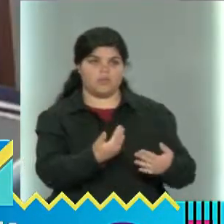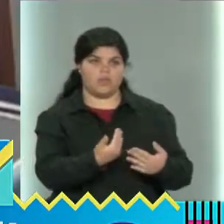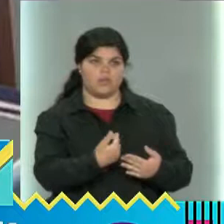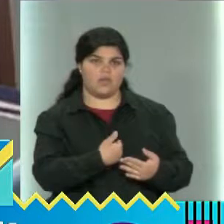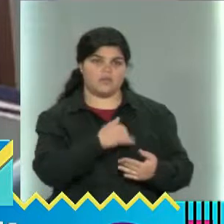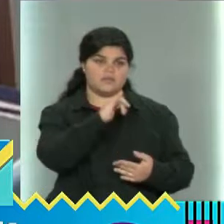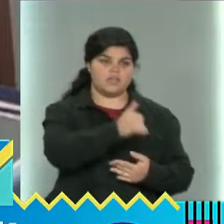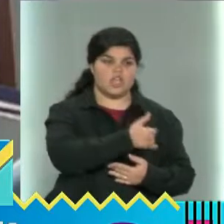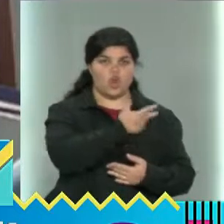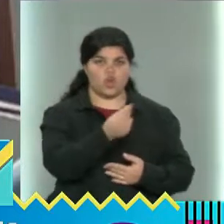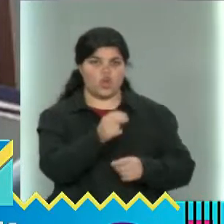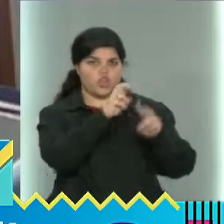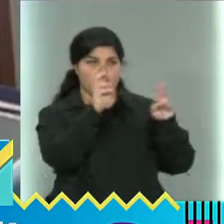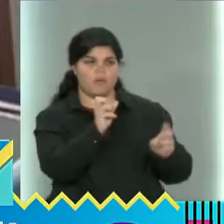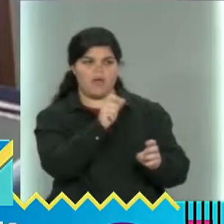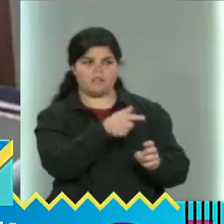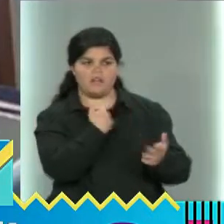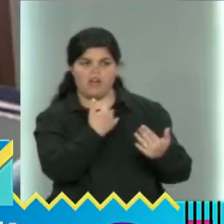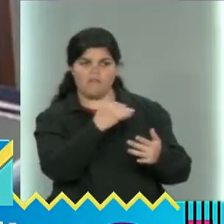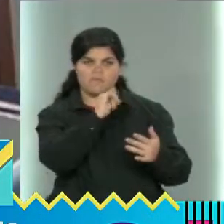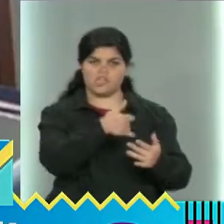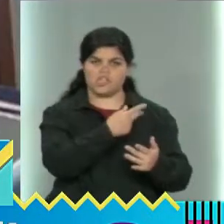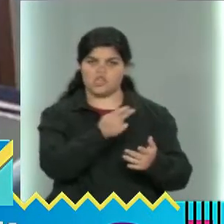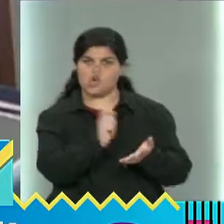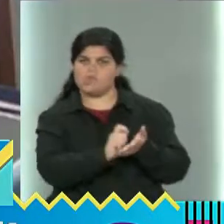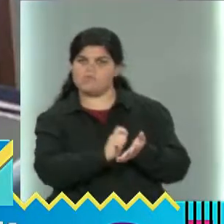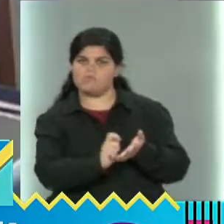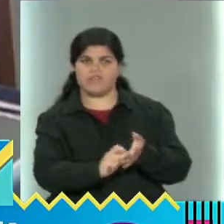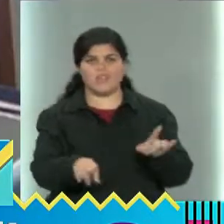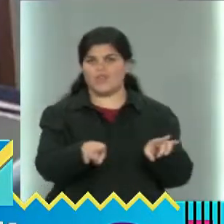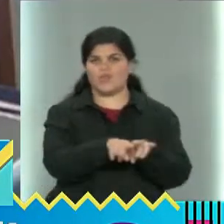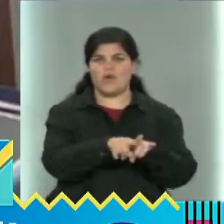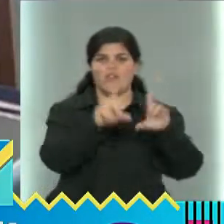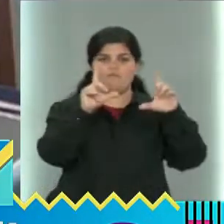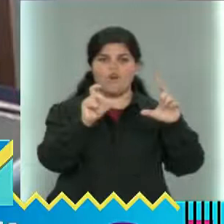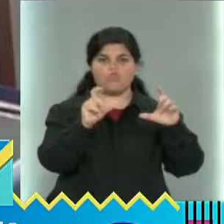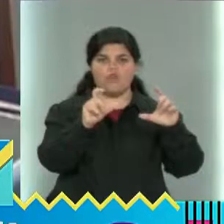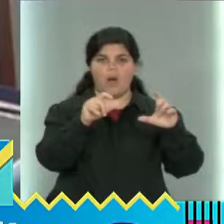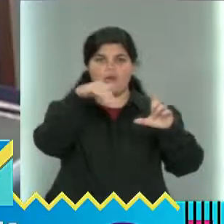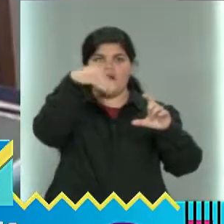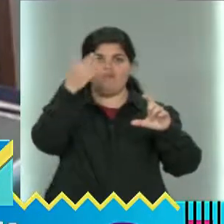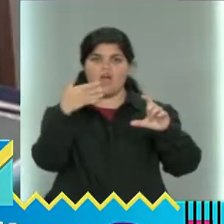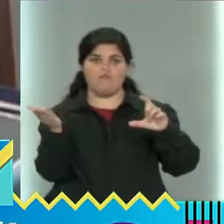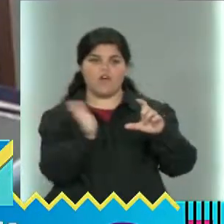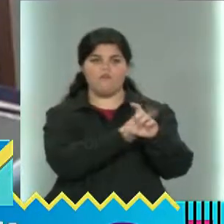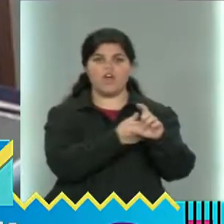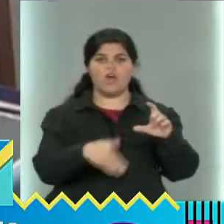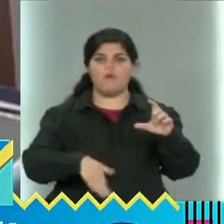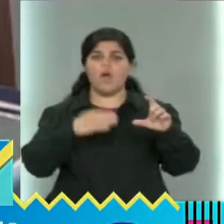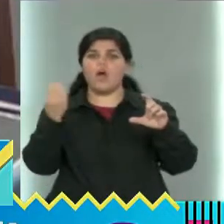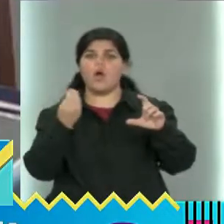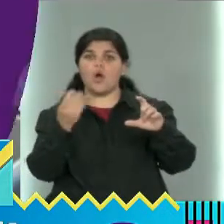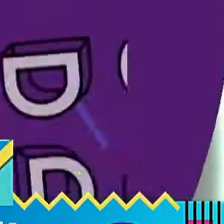lo que queda afuera, ¿no? Ese recorte de la fotografía, ¿no? Sí. Todo lo que queda afuera también se está diciendo. Y claro, en eso se rompe.